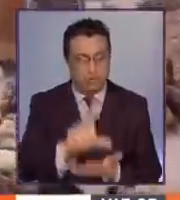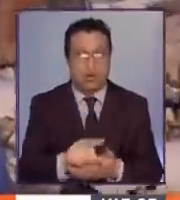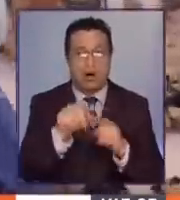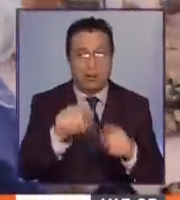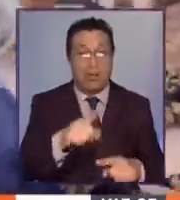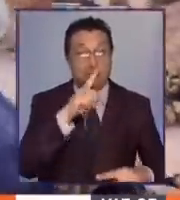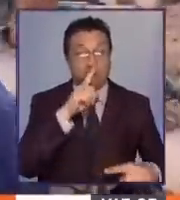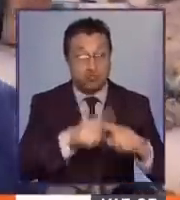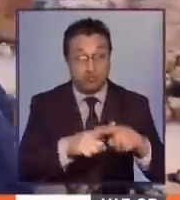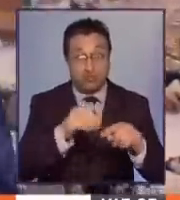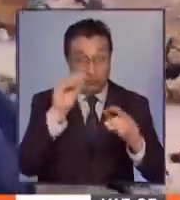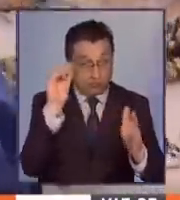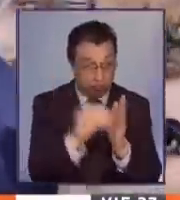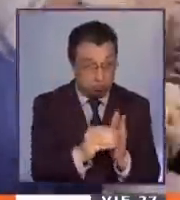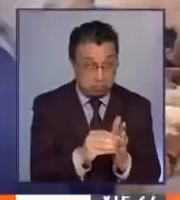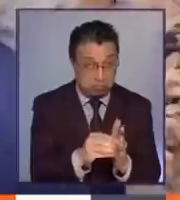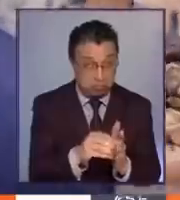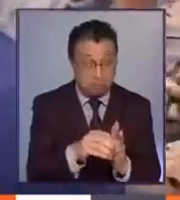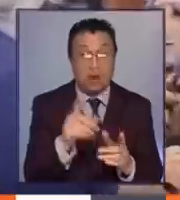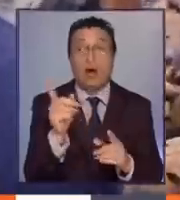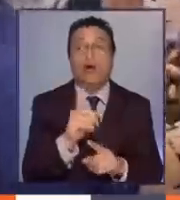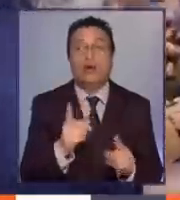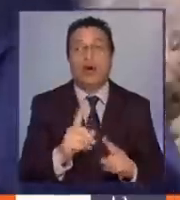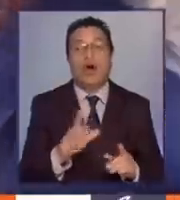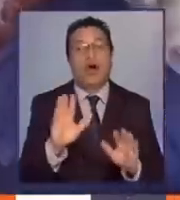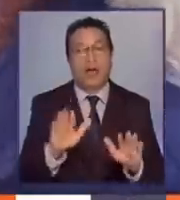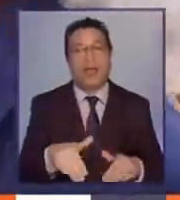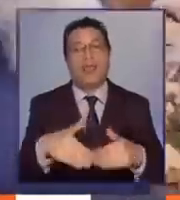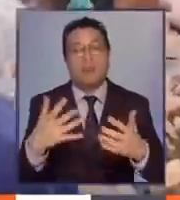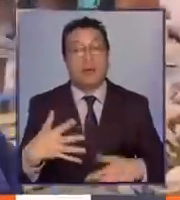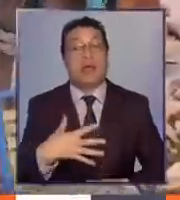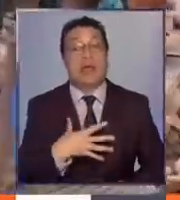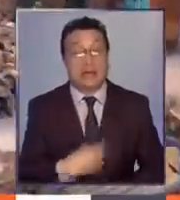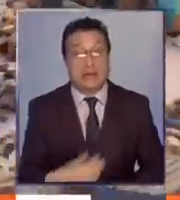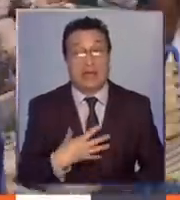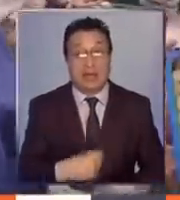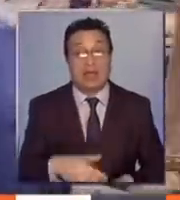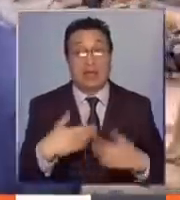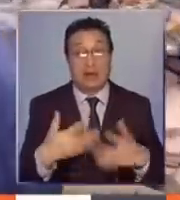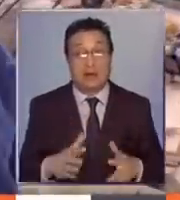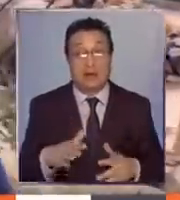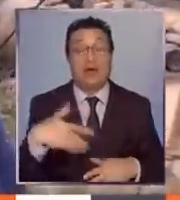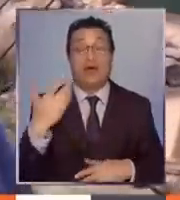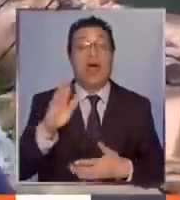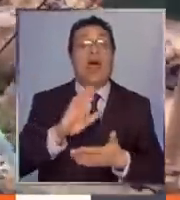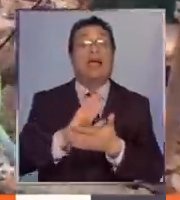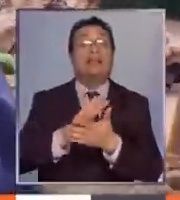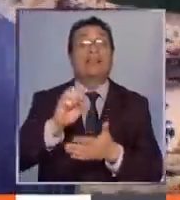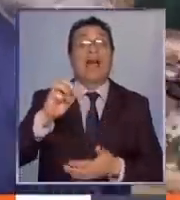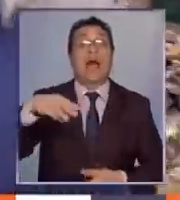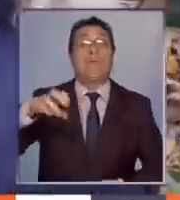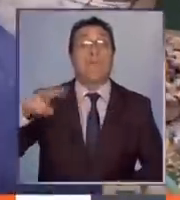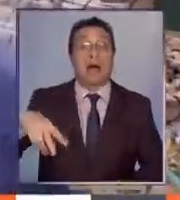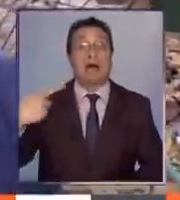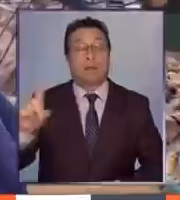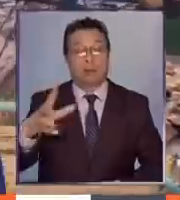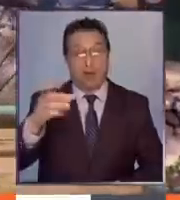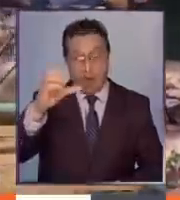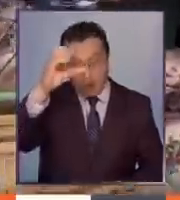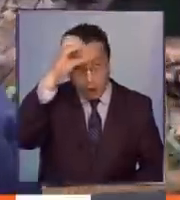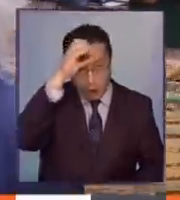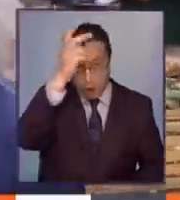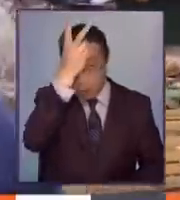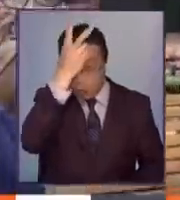este nombre o...? No, para nada. Después, cuando tuvimos a nuestros hijos, un día llegaron unos chamanes, 4, del Cusco, del sur y de